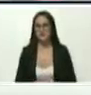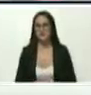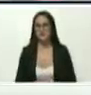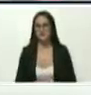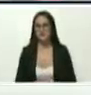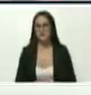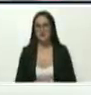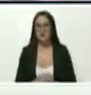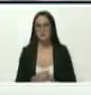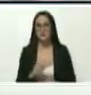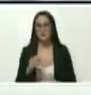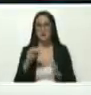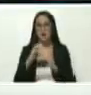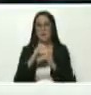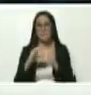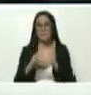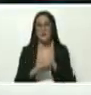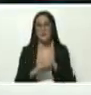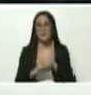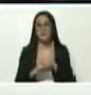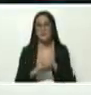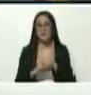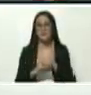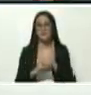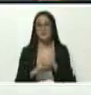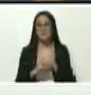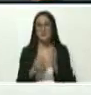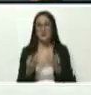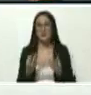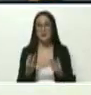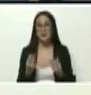La OPEP ha vivido muchas etapas,